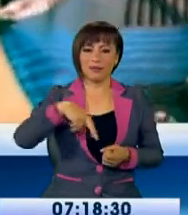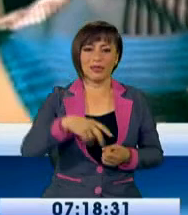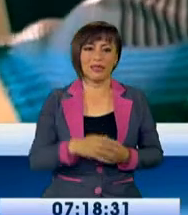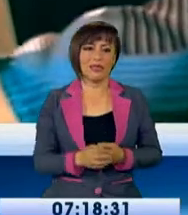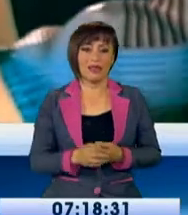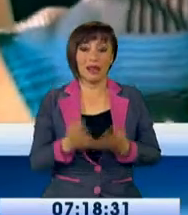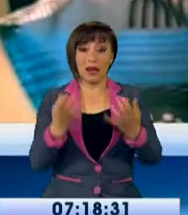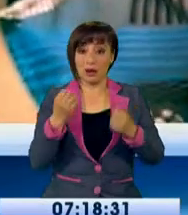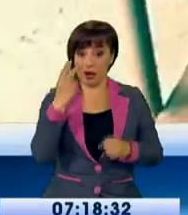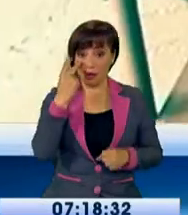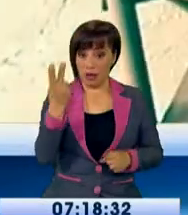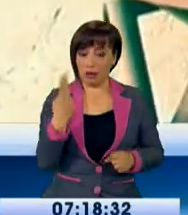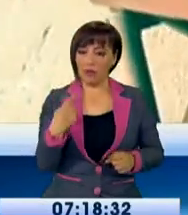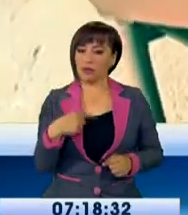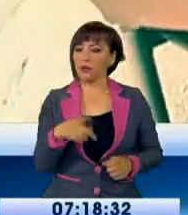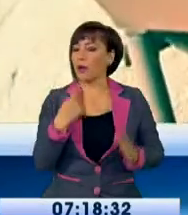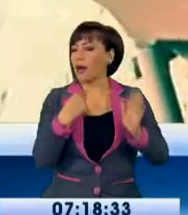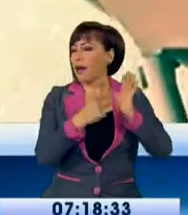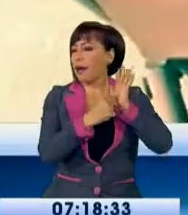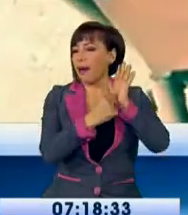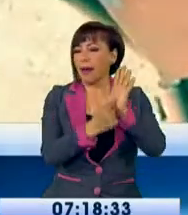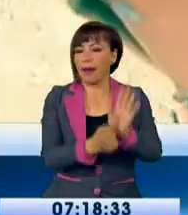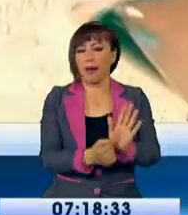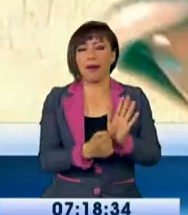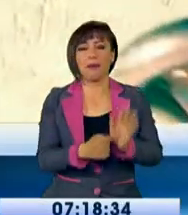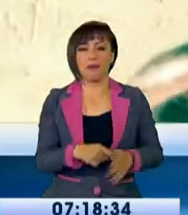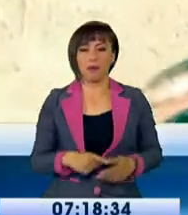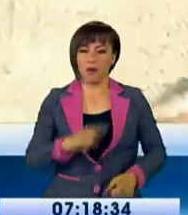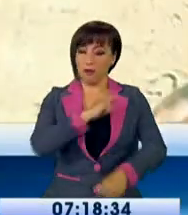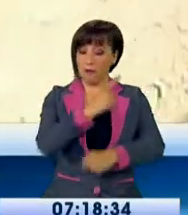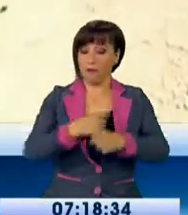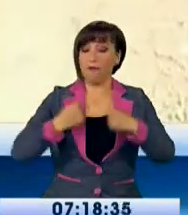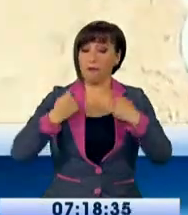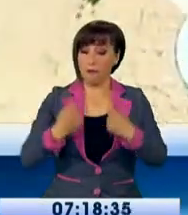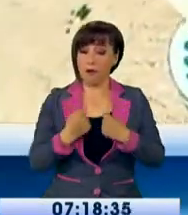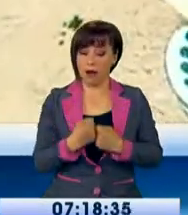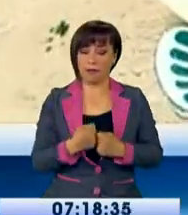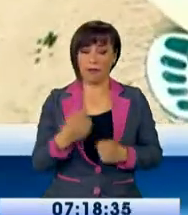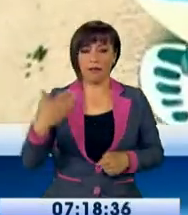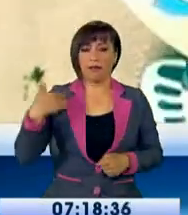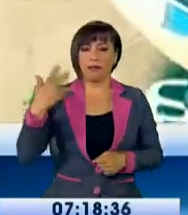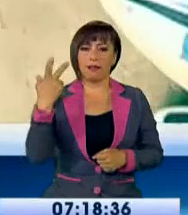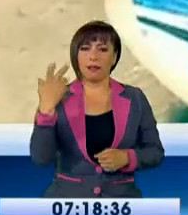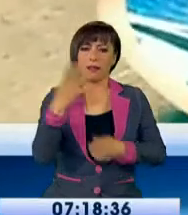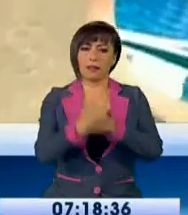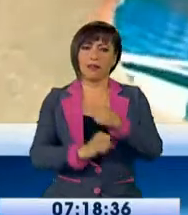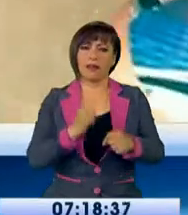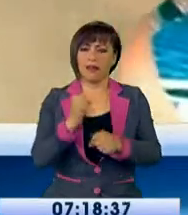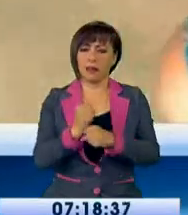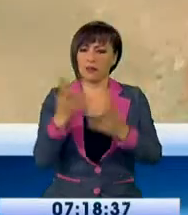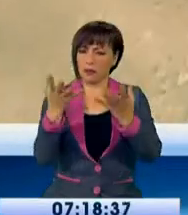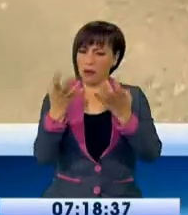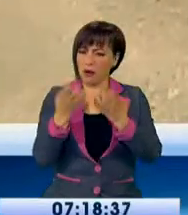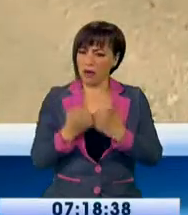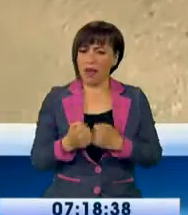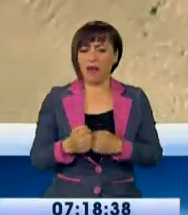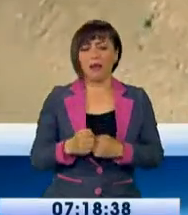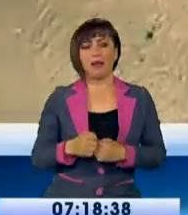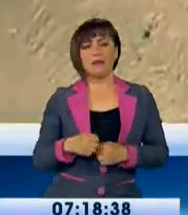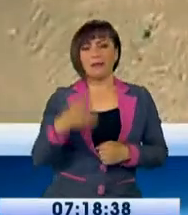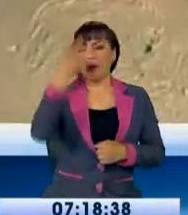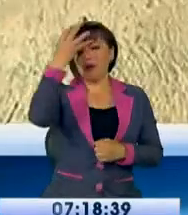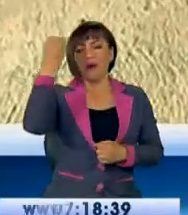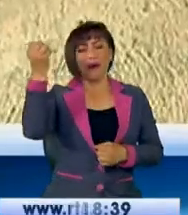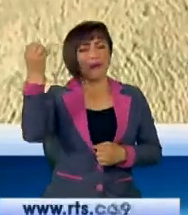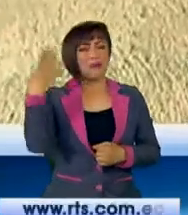en un ejemplo de fortaleza para todos. A sus 13 años, sorprendió al asegurar que no desea guardar ingratos recuerdos y